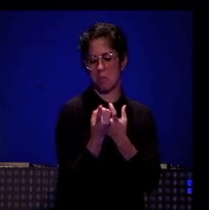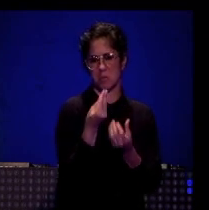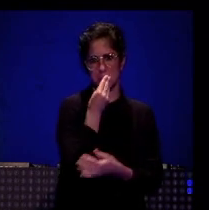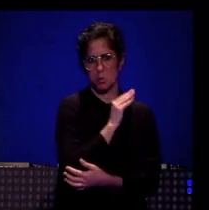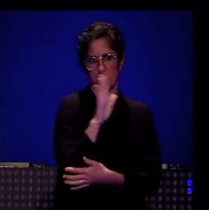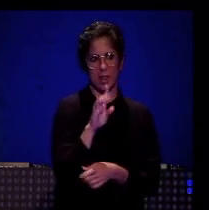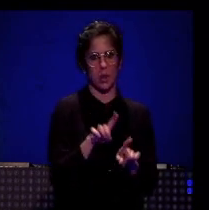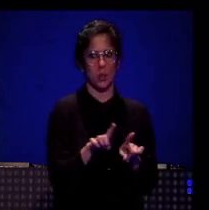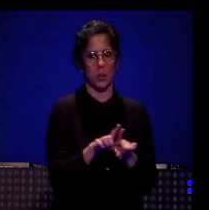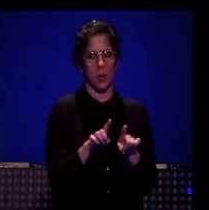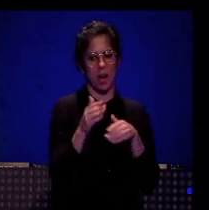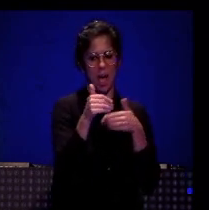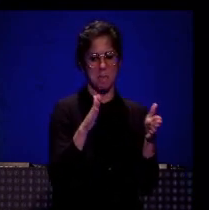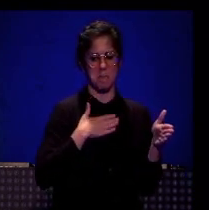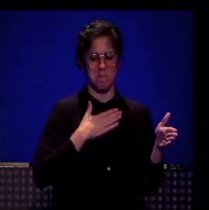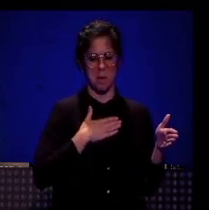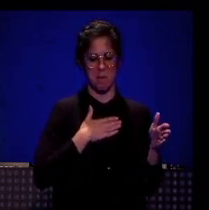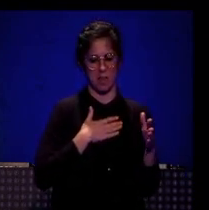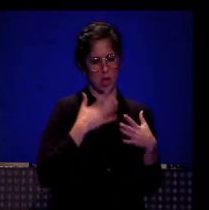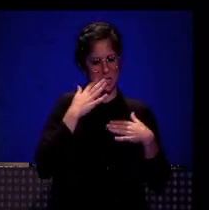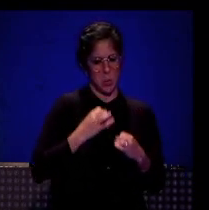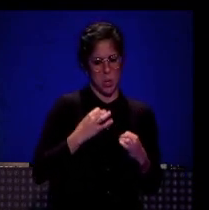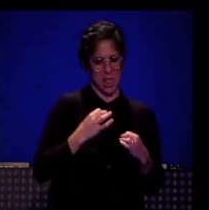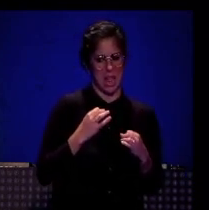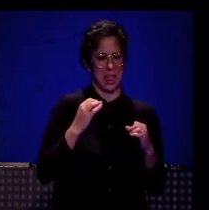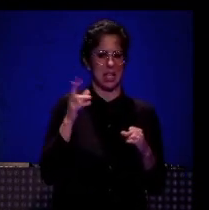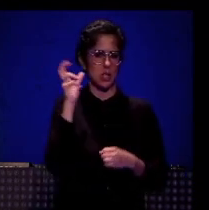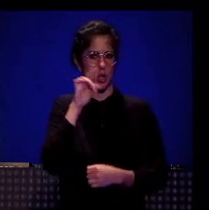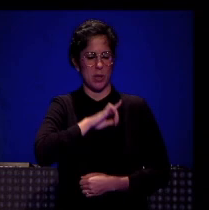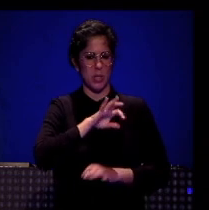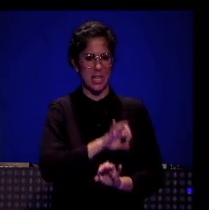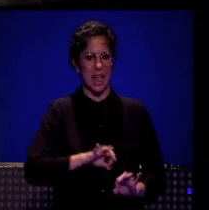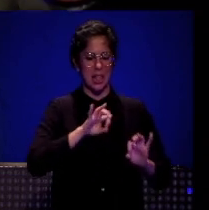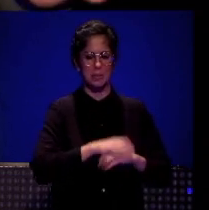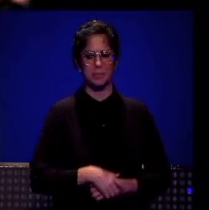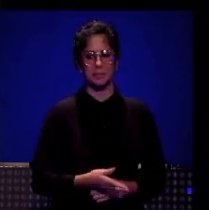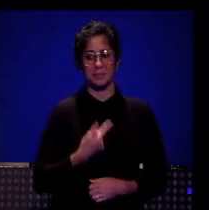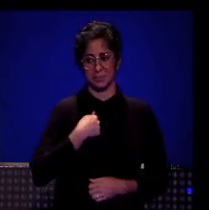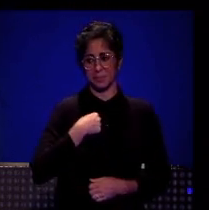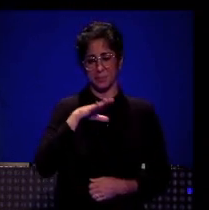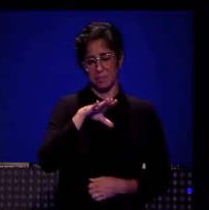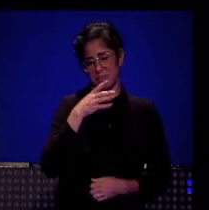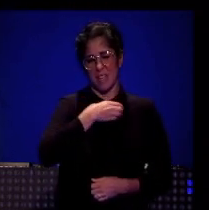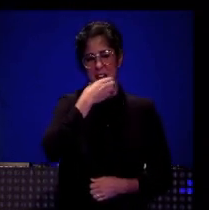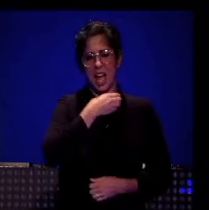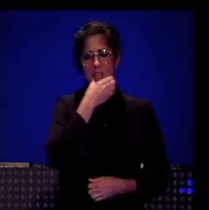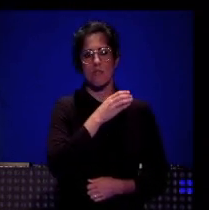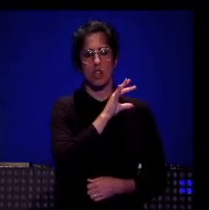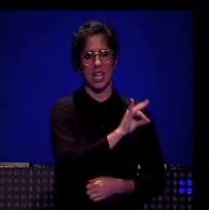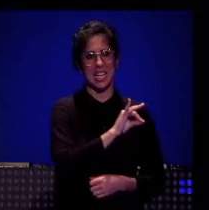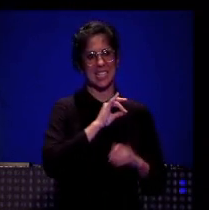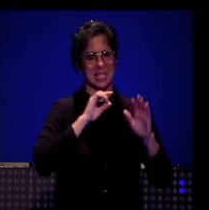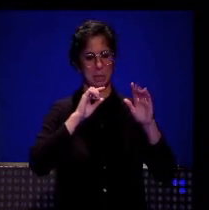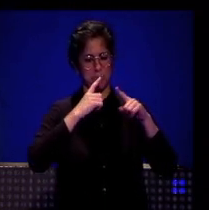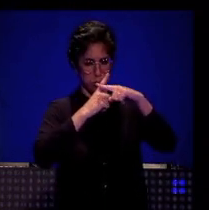nos escucha todo he puesto un iphone 6 el bloque ya tienen su tiempo todo y pongo un iphone porque lo